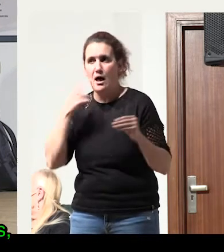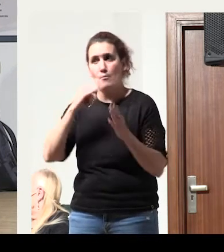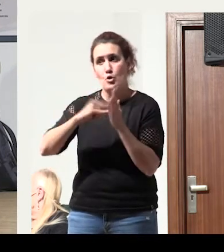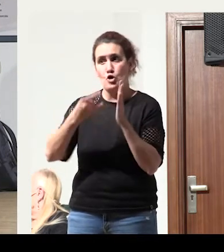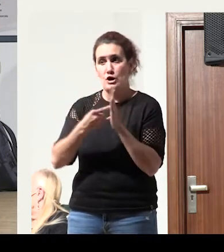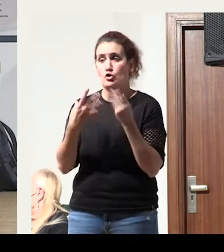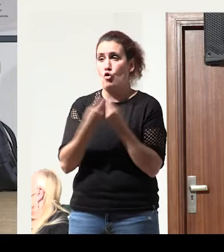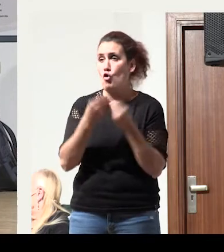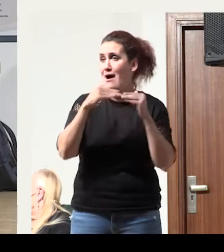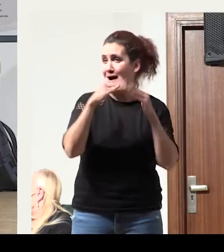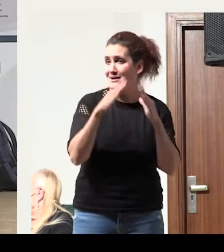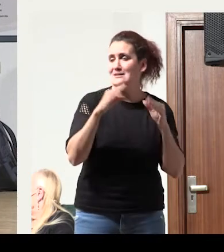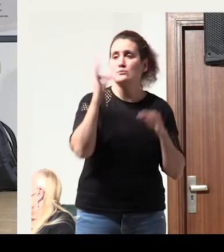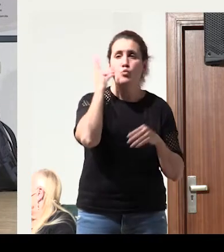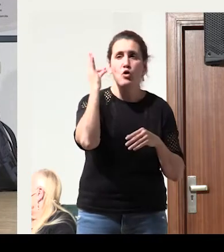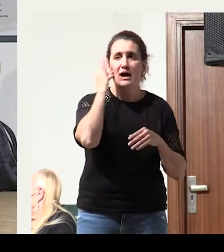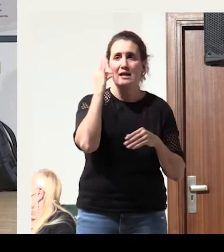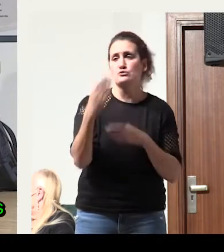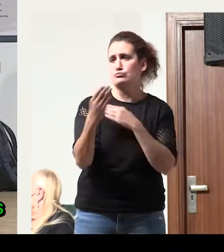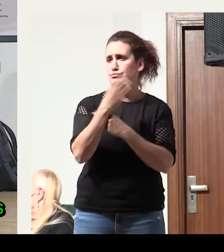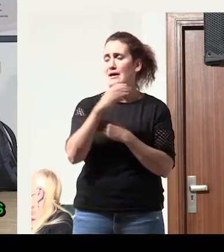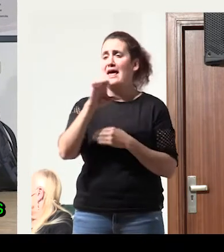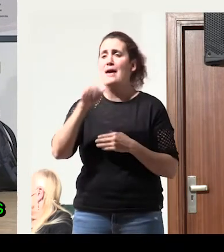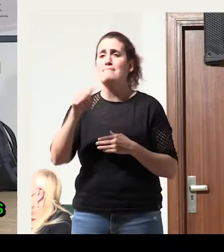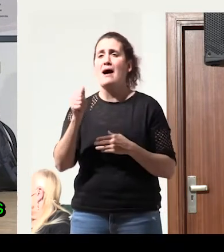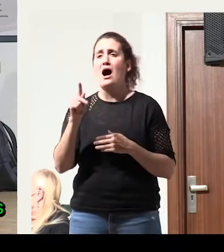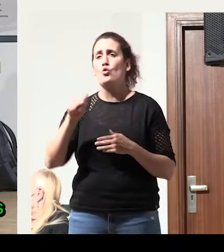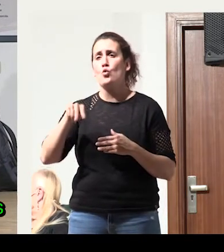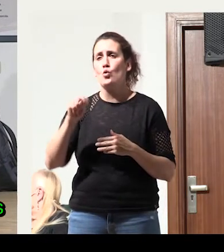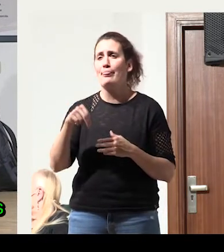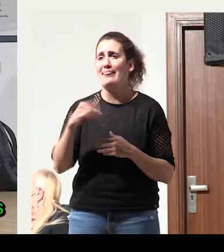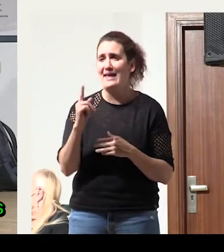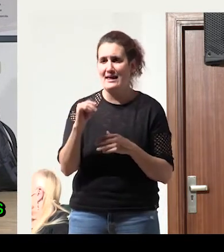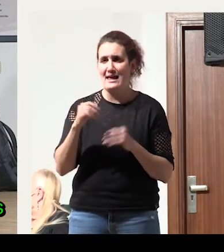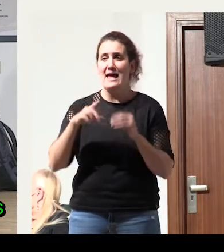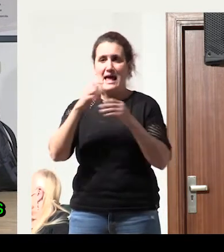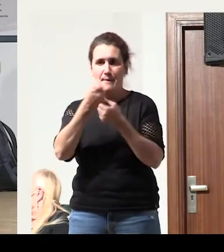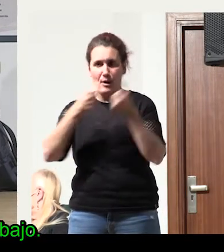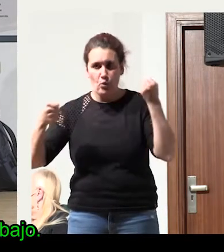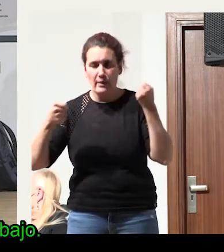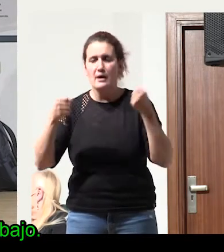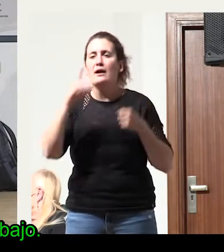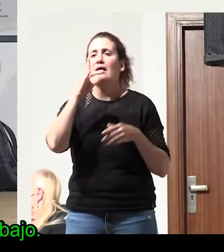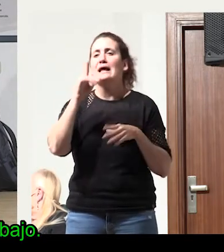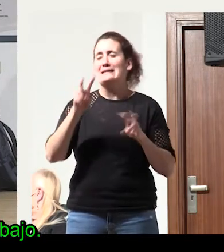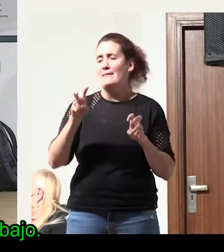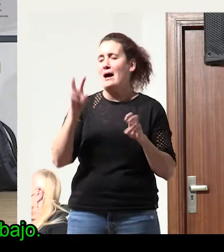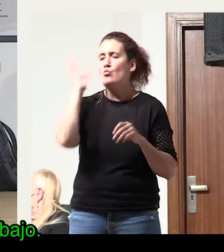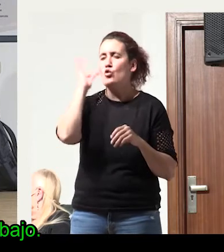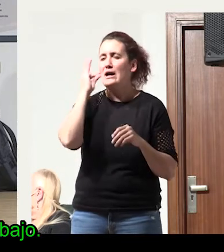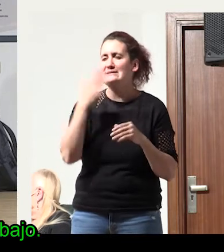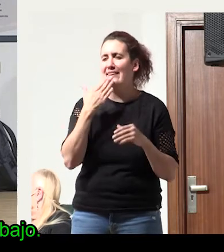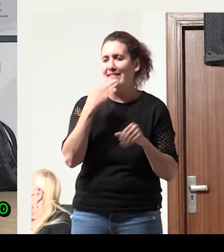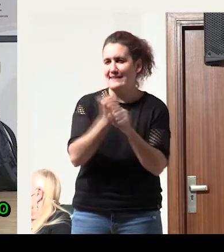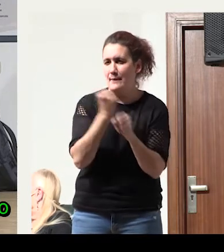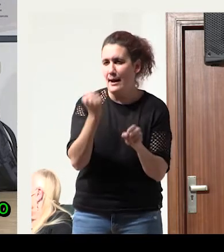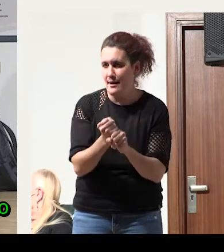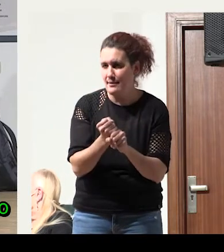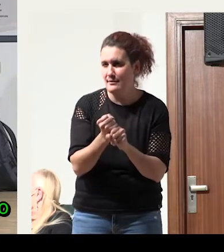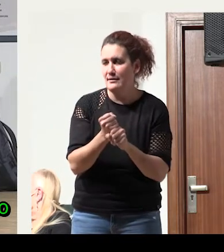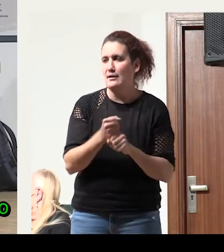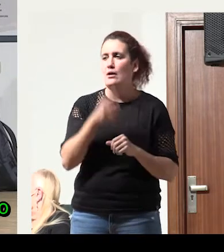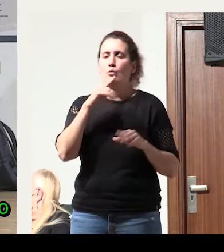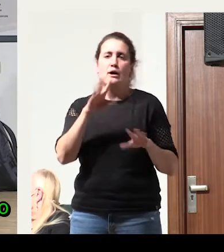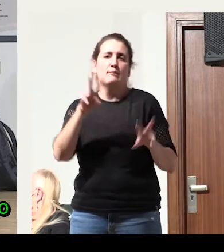mujeres, financiado por Emakunde, un proyecto para trabajar en las casas de las mujeres en el tema de la edad. Igual que hay otras líneas de trabajo, el tema de la edad. Y, por ejemplo, en